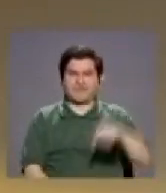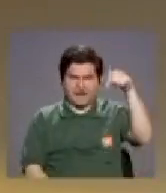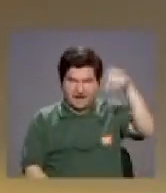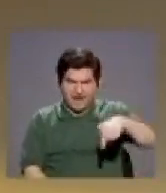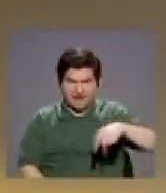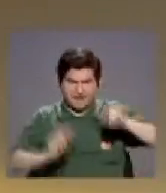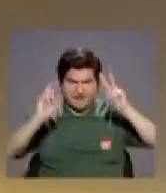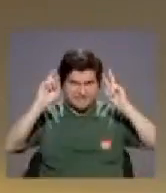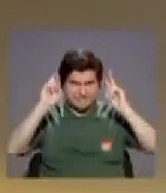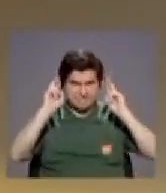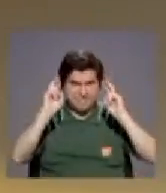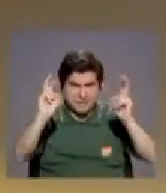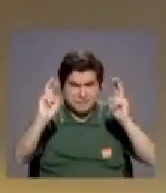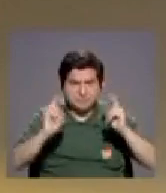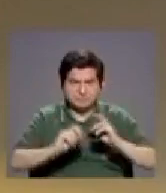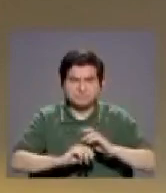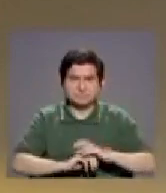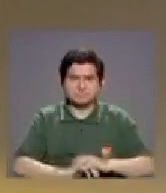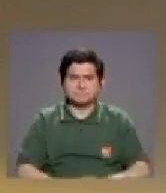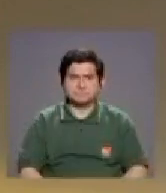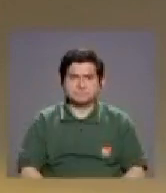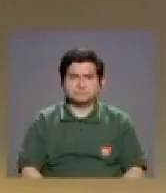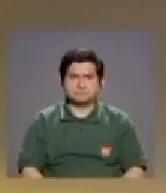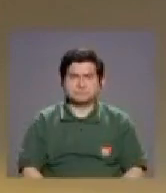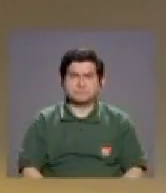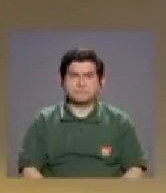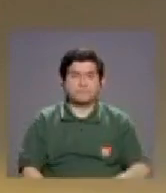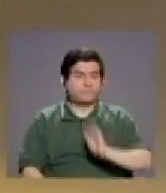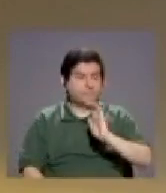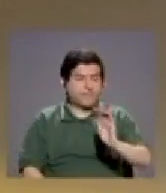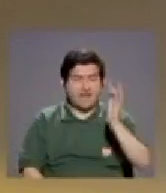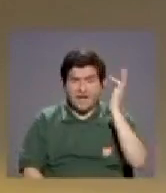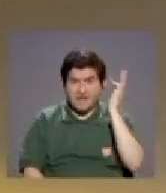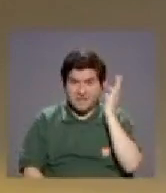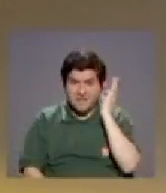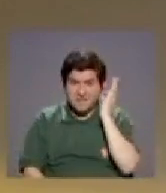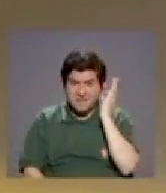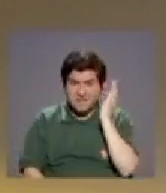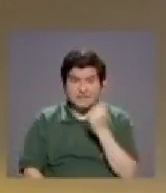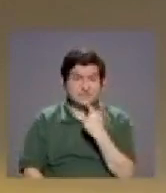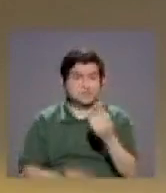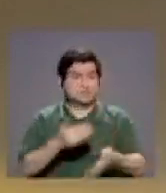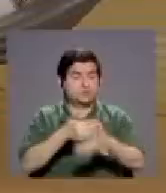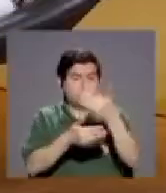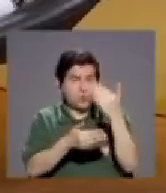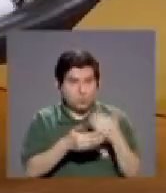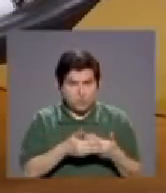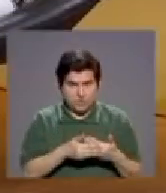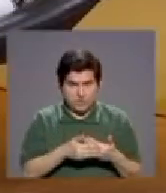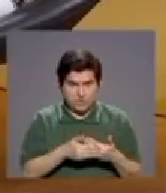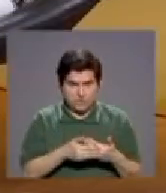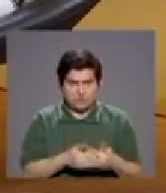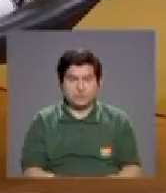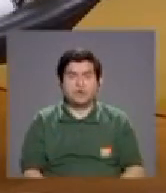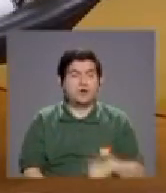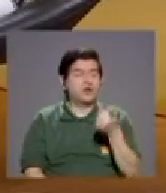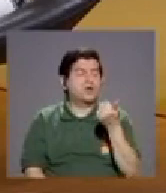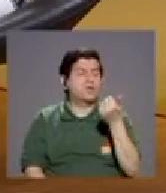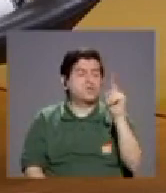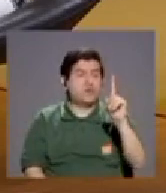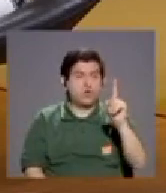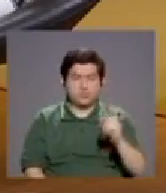el tema es que es a las niñas, como usted acaba de decirlo, de 11 para